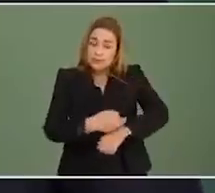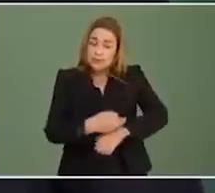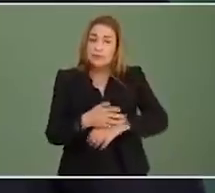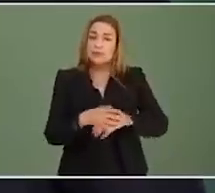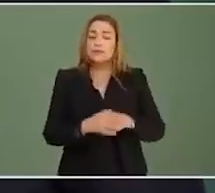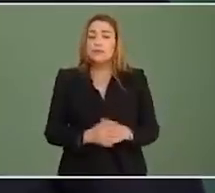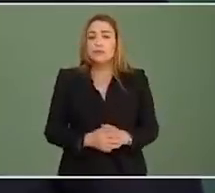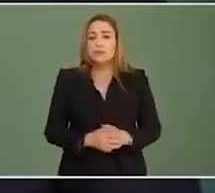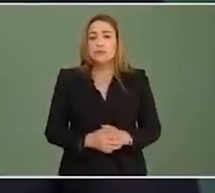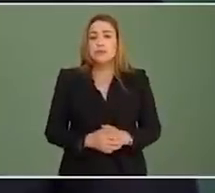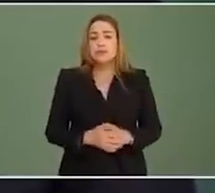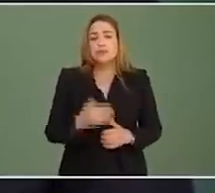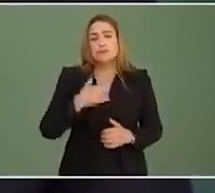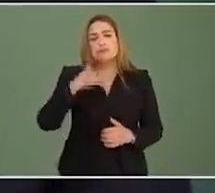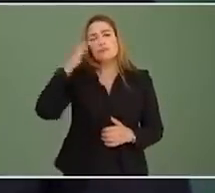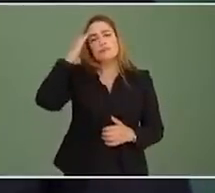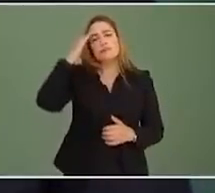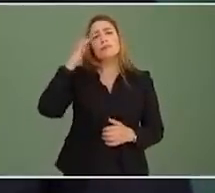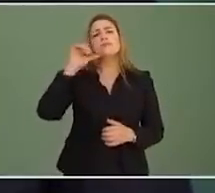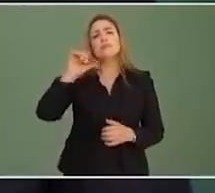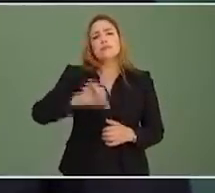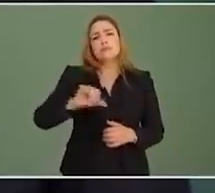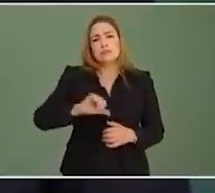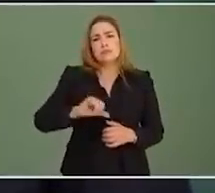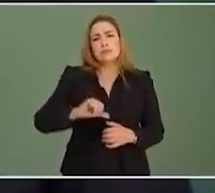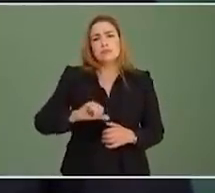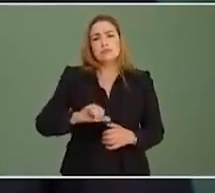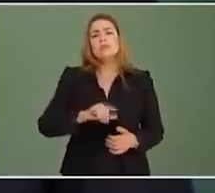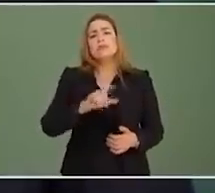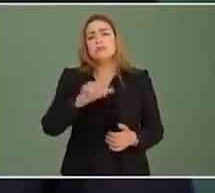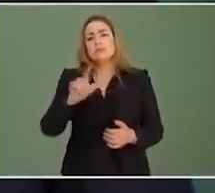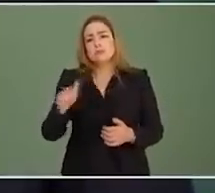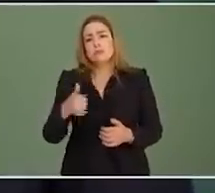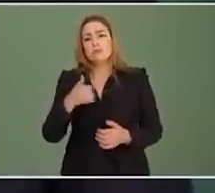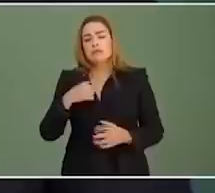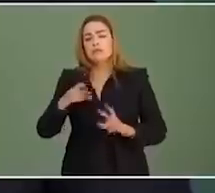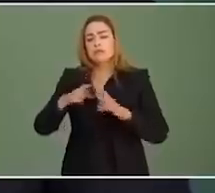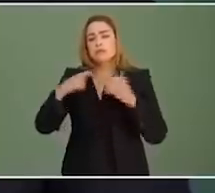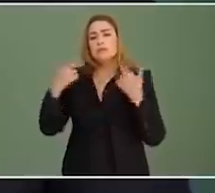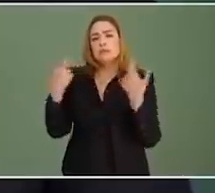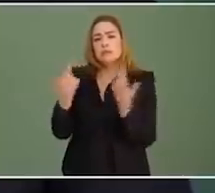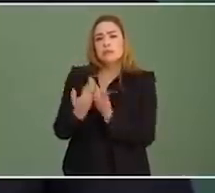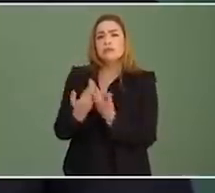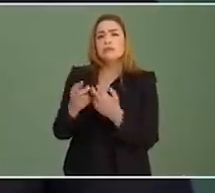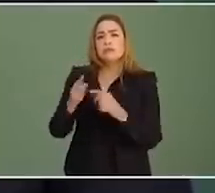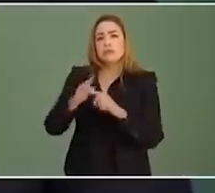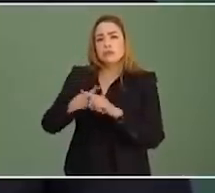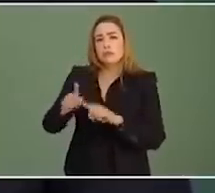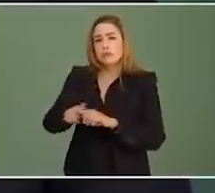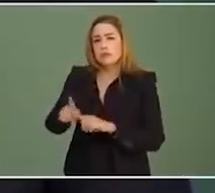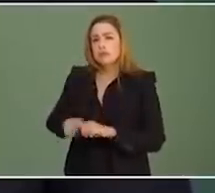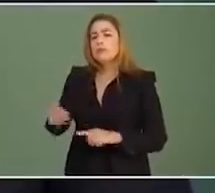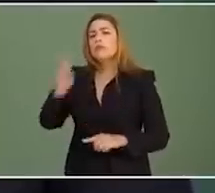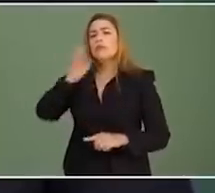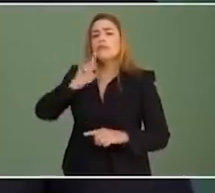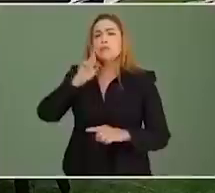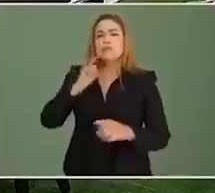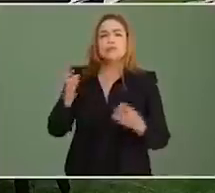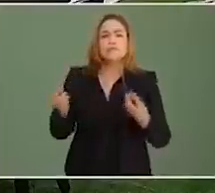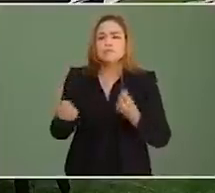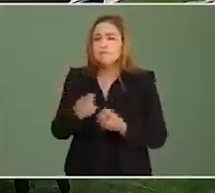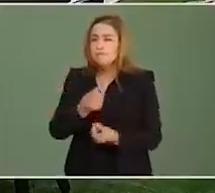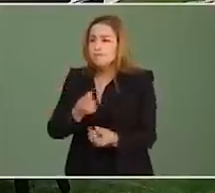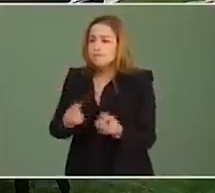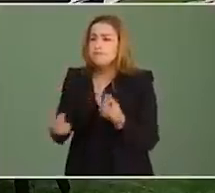hoy precisamente voy a reunirme con una serie de legisladoras una serie de mujeres activistas en